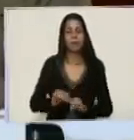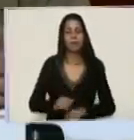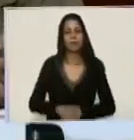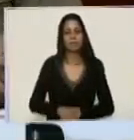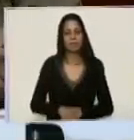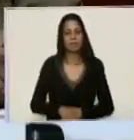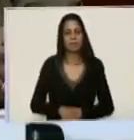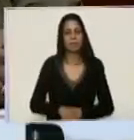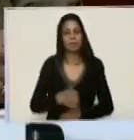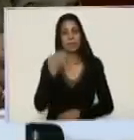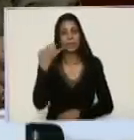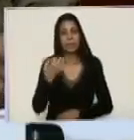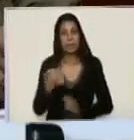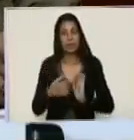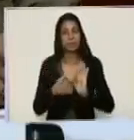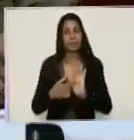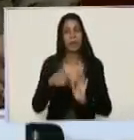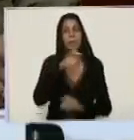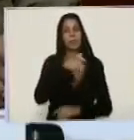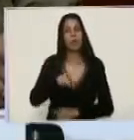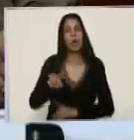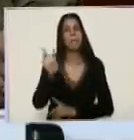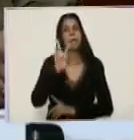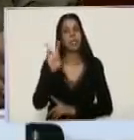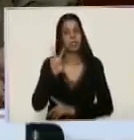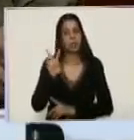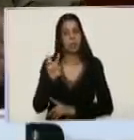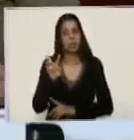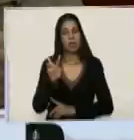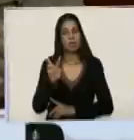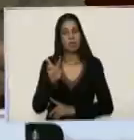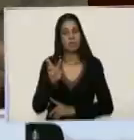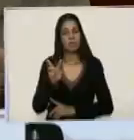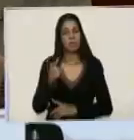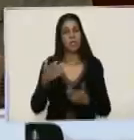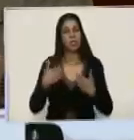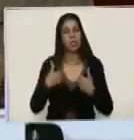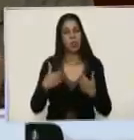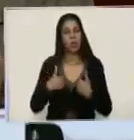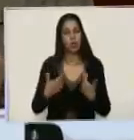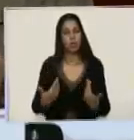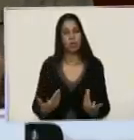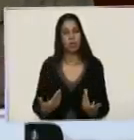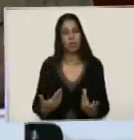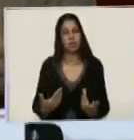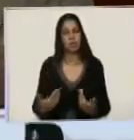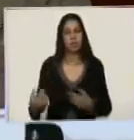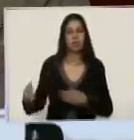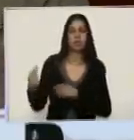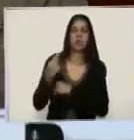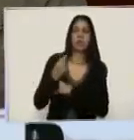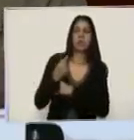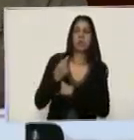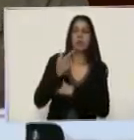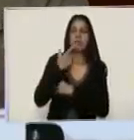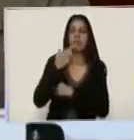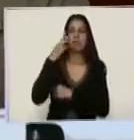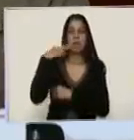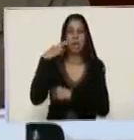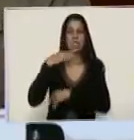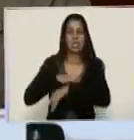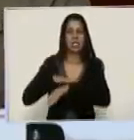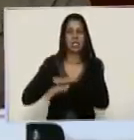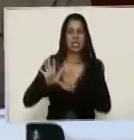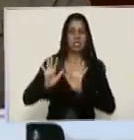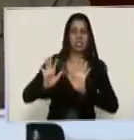Lo cierto es que los venezolanos y las venezolanas han sufrido ataques racistas de xenofobia